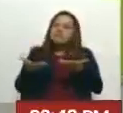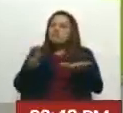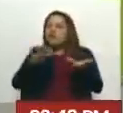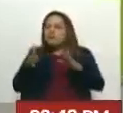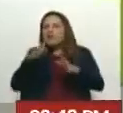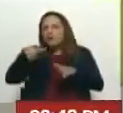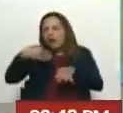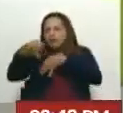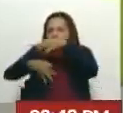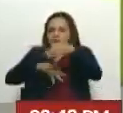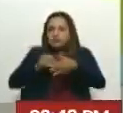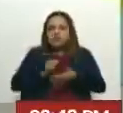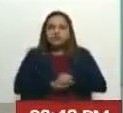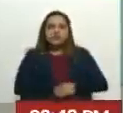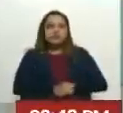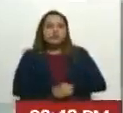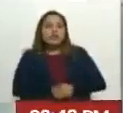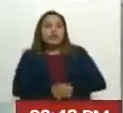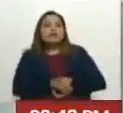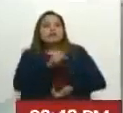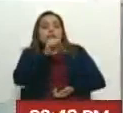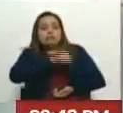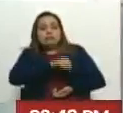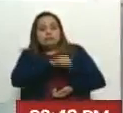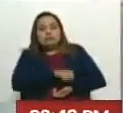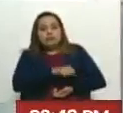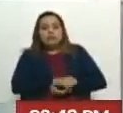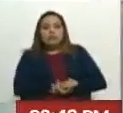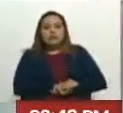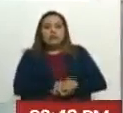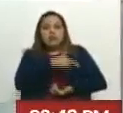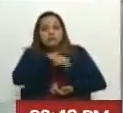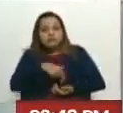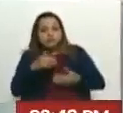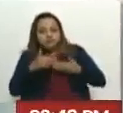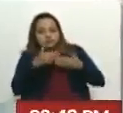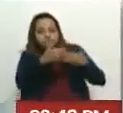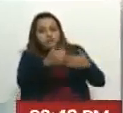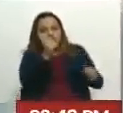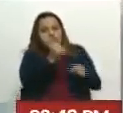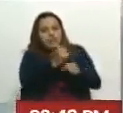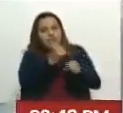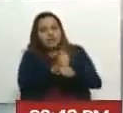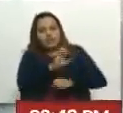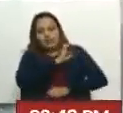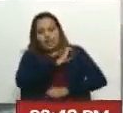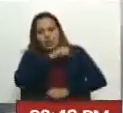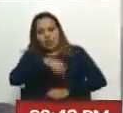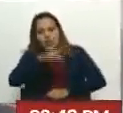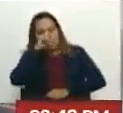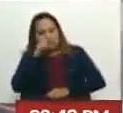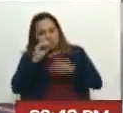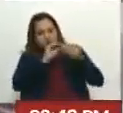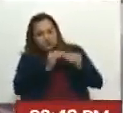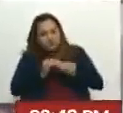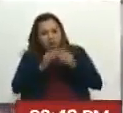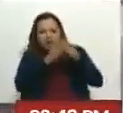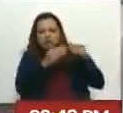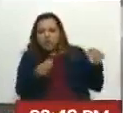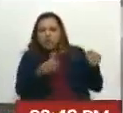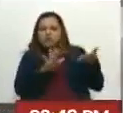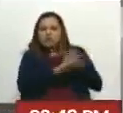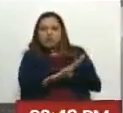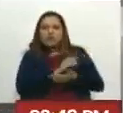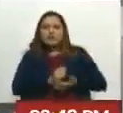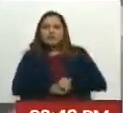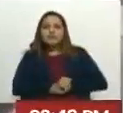puedas comentar? Sí, en este caso, bueno, hemos venido trabajando desde enero de este año en la preparación de todo lo que significa la